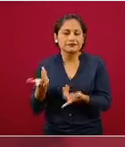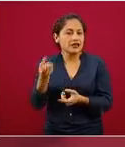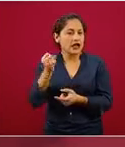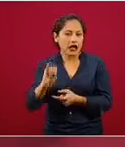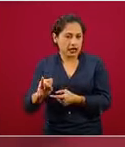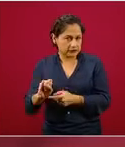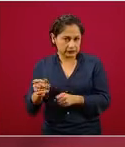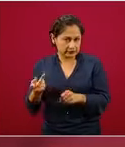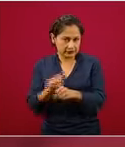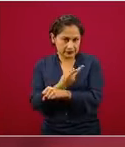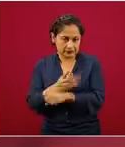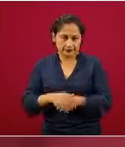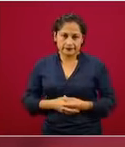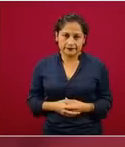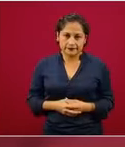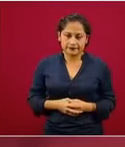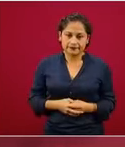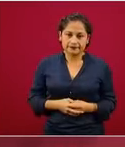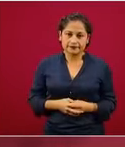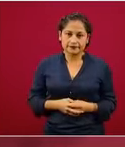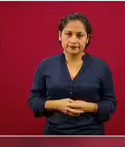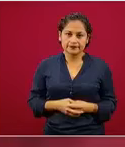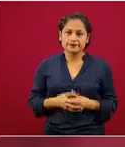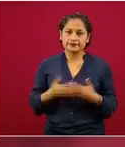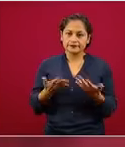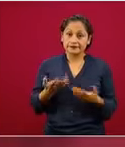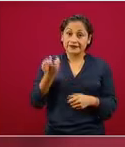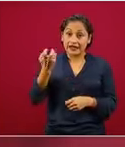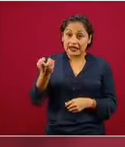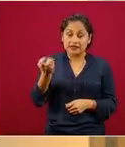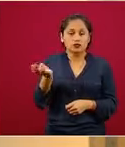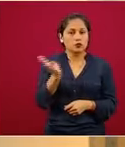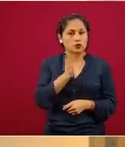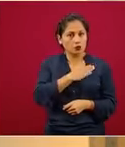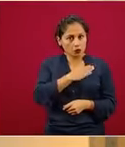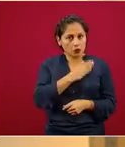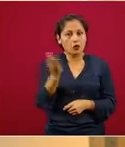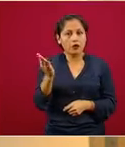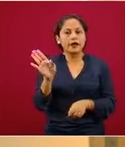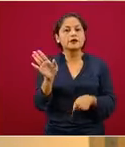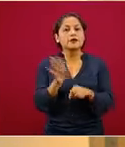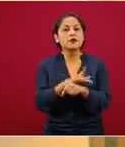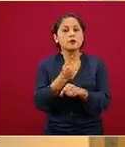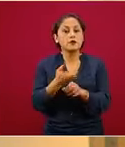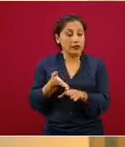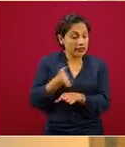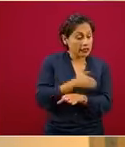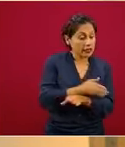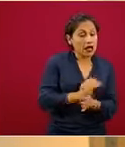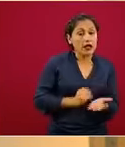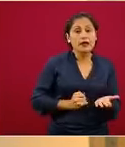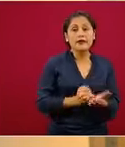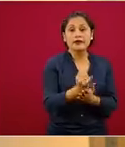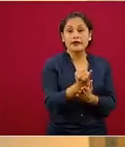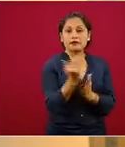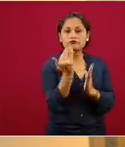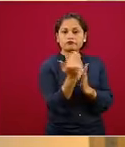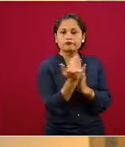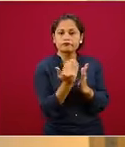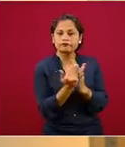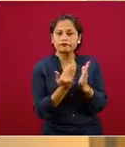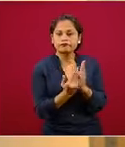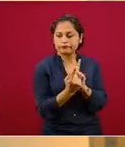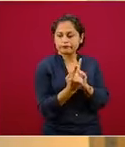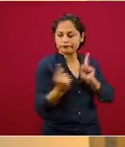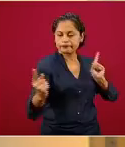Ahora, esta es la parte positiva de las medidas de seguridad sanitaria, la Jornada Nacional de Sana